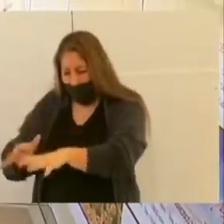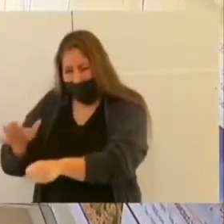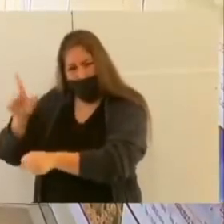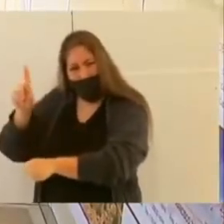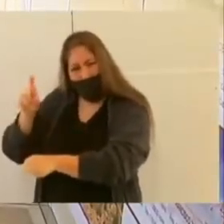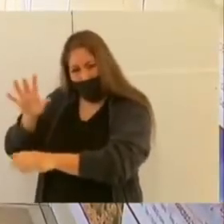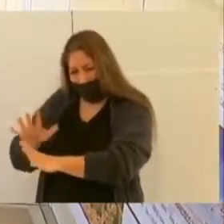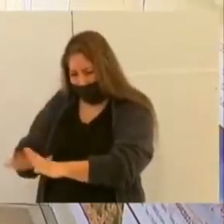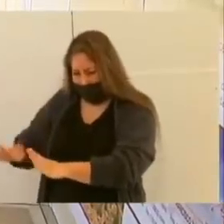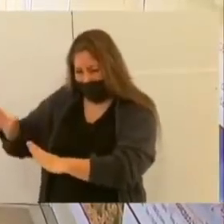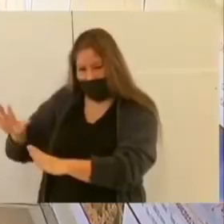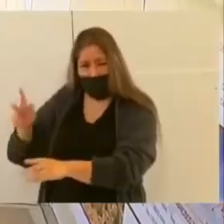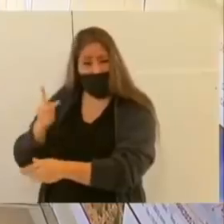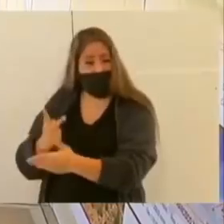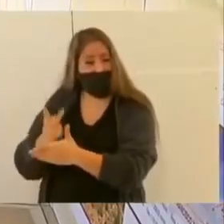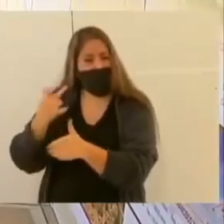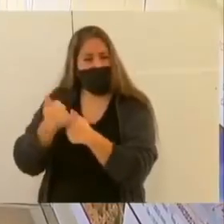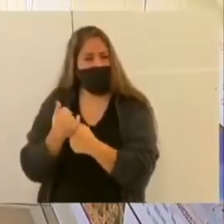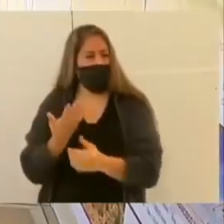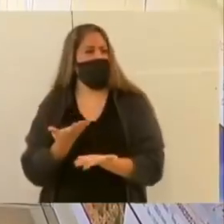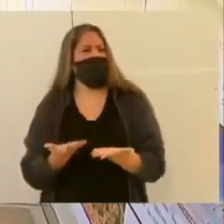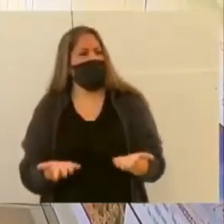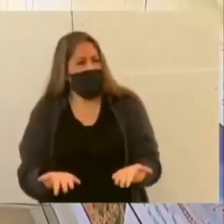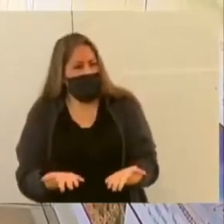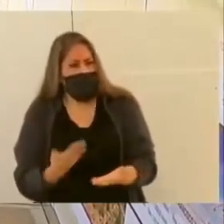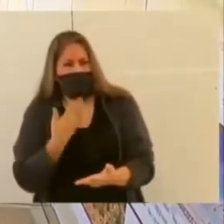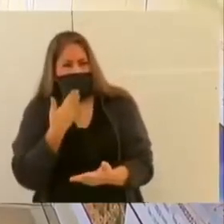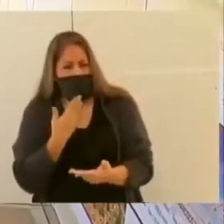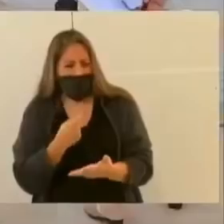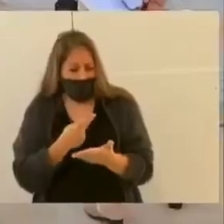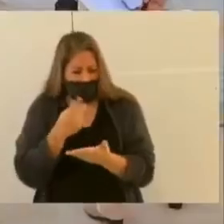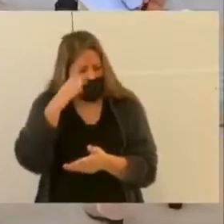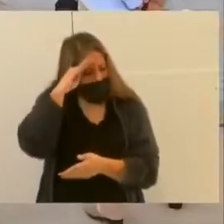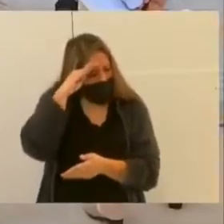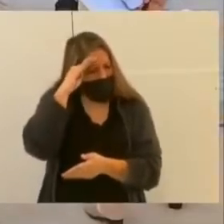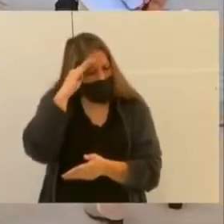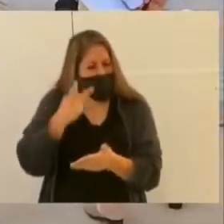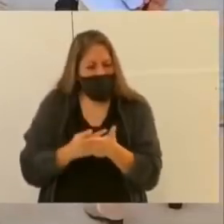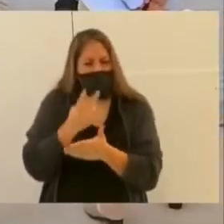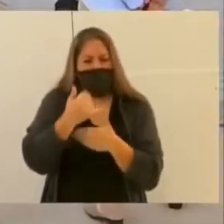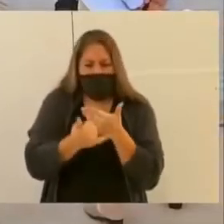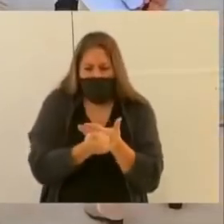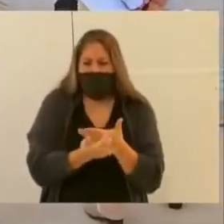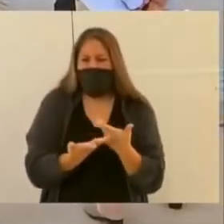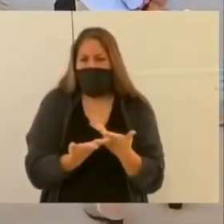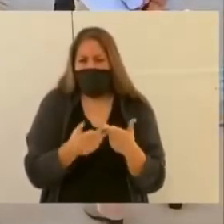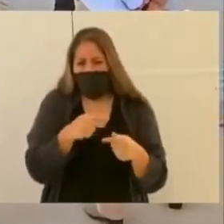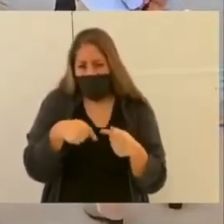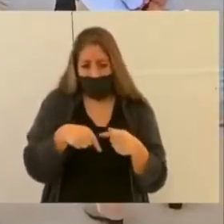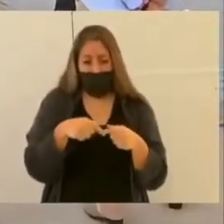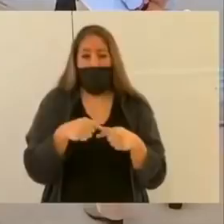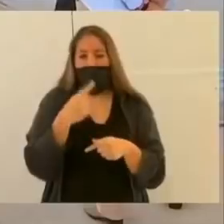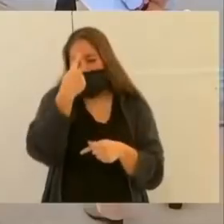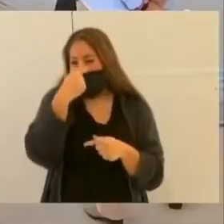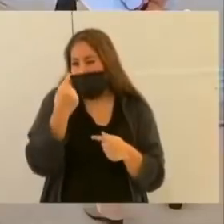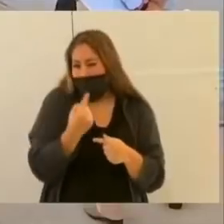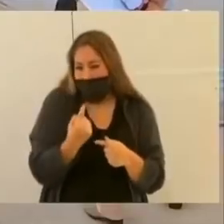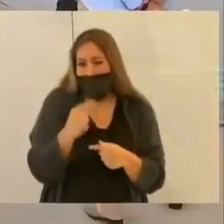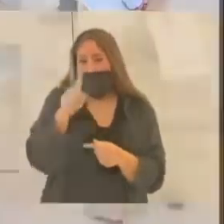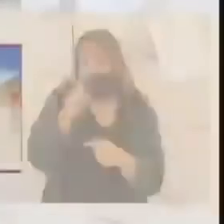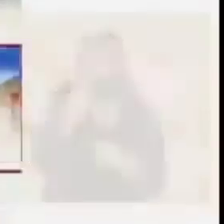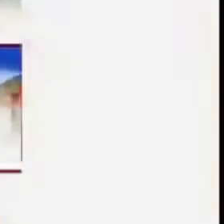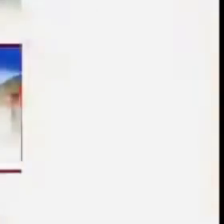este proyecto, dijimos, bueno, hay agua suficiente para dar el riego y para el proyecto Agua